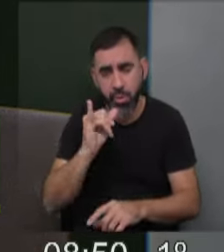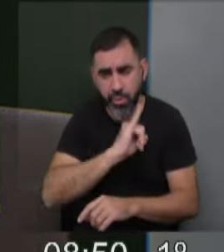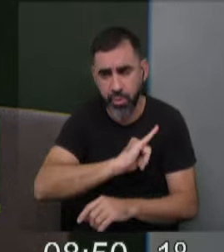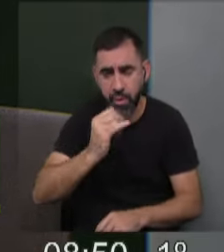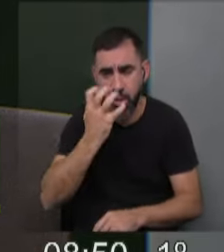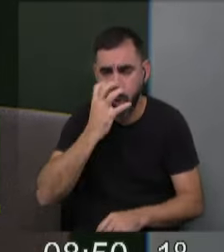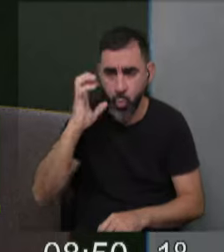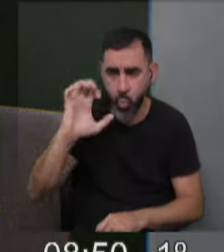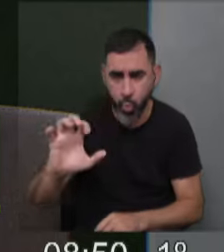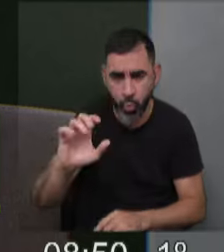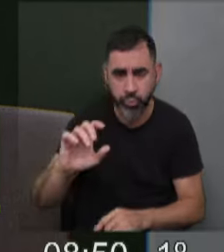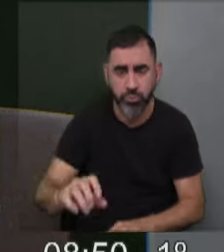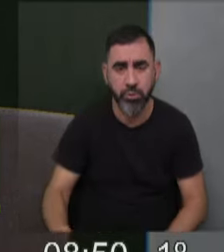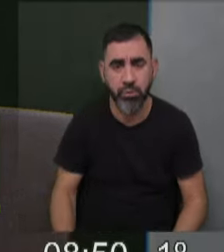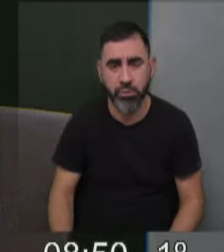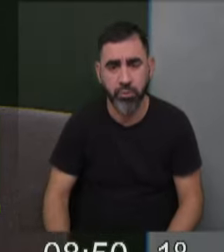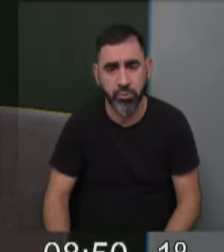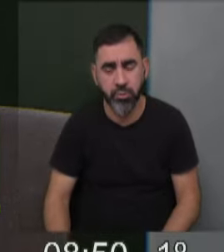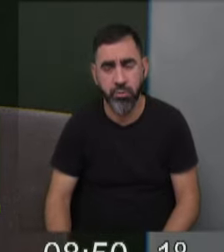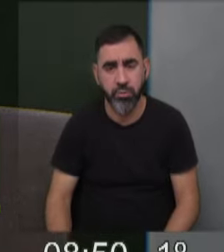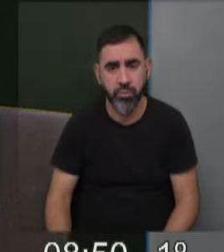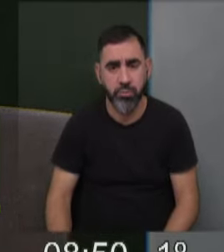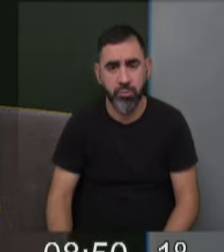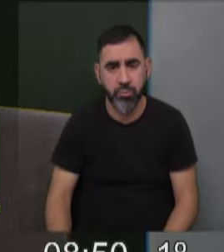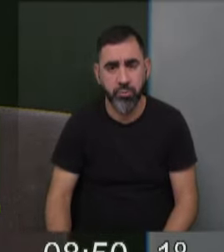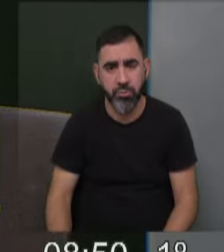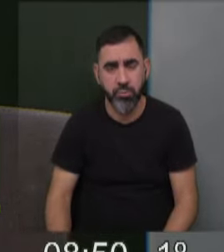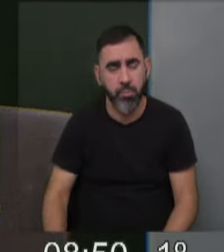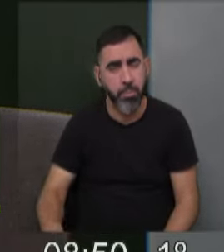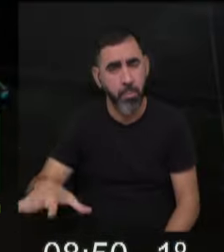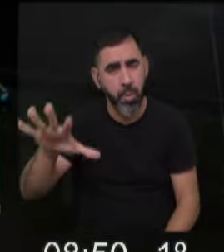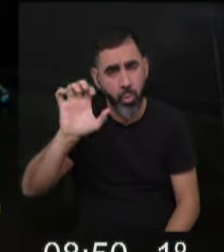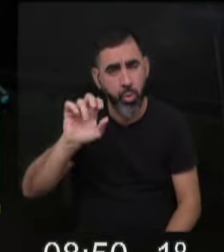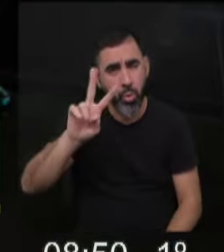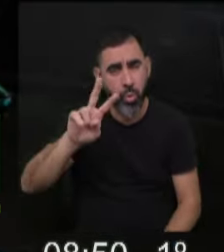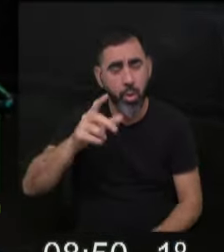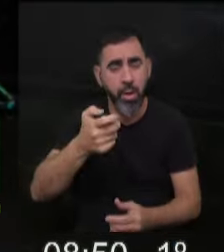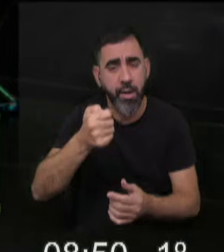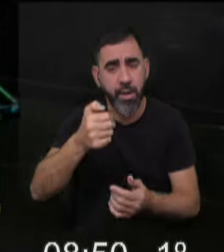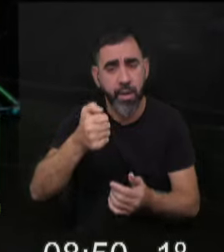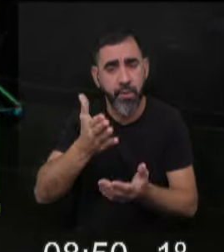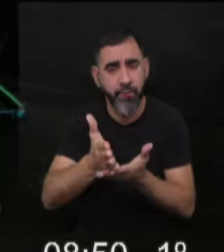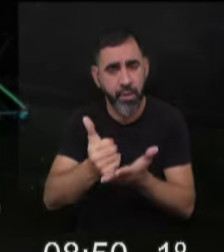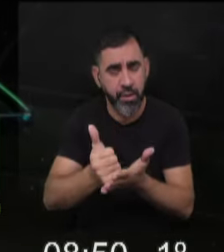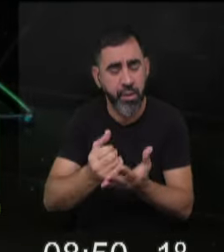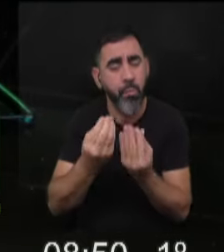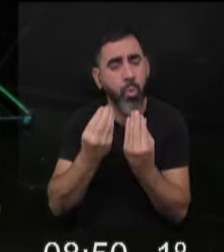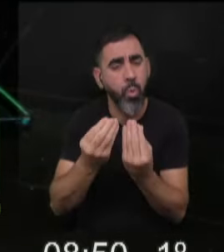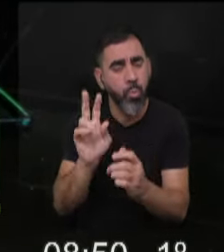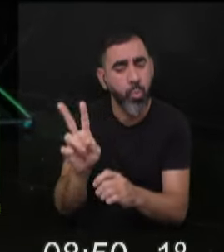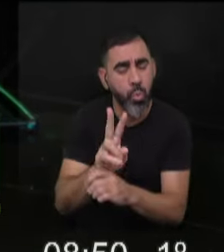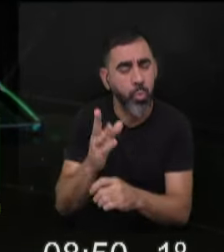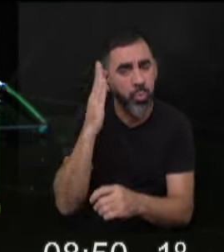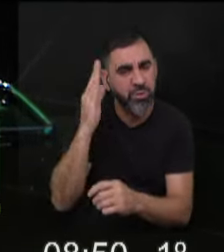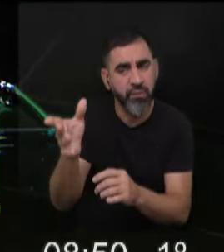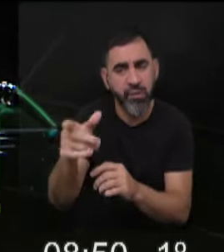casos de violencia racista. Me acuerdo un par de casos en Rivera. Pero ¿cómo monitorean y cómo